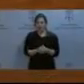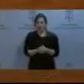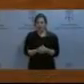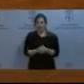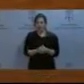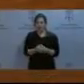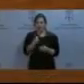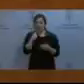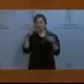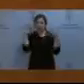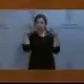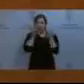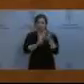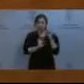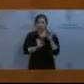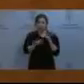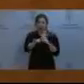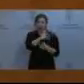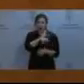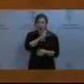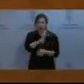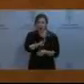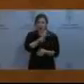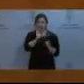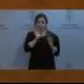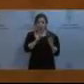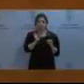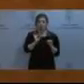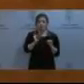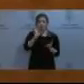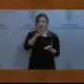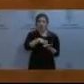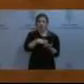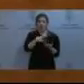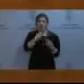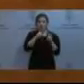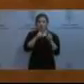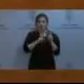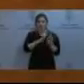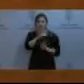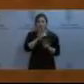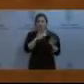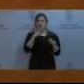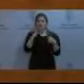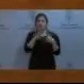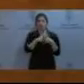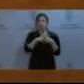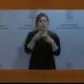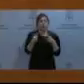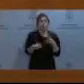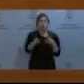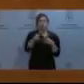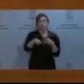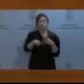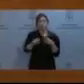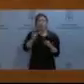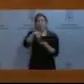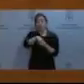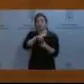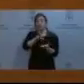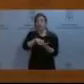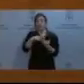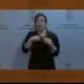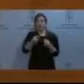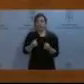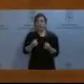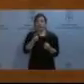la atención especializada del área 2 se viene prestando en el Hospital de Cangas de Narcea, en una estructura compartida con el centro de salud, de las que destacan las